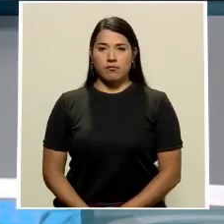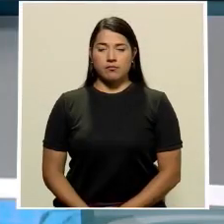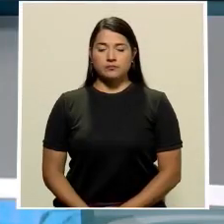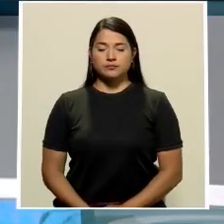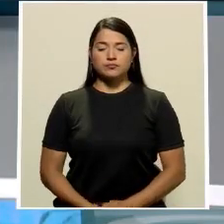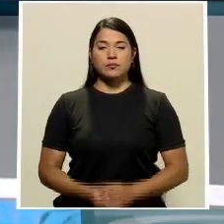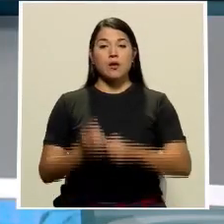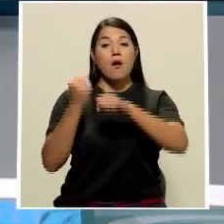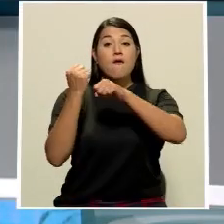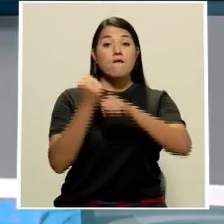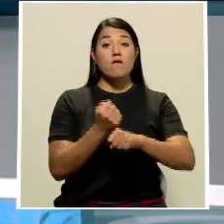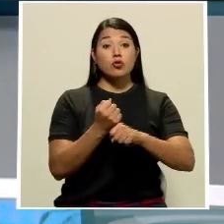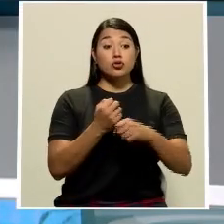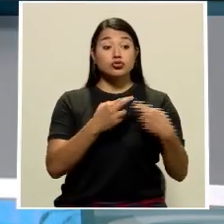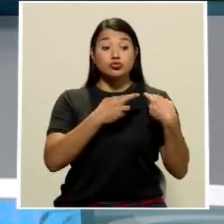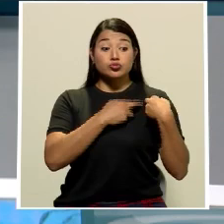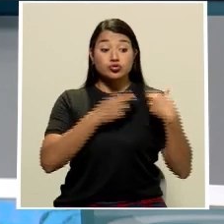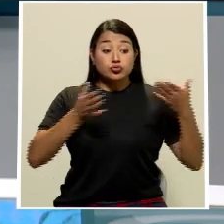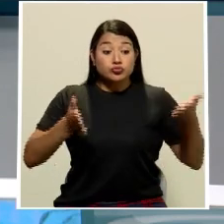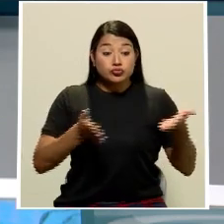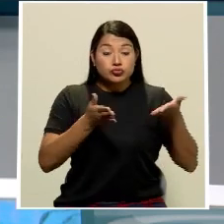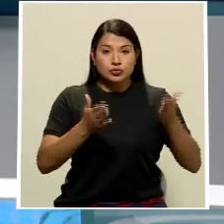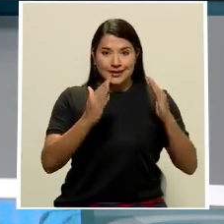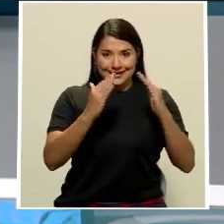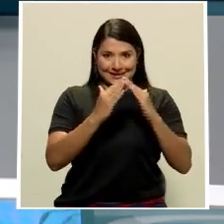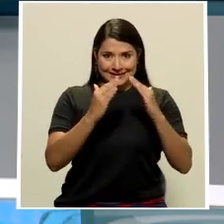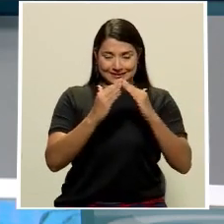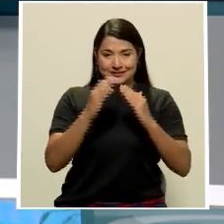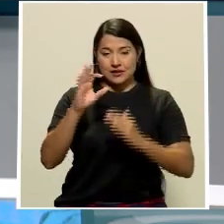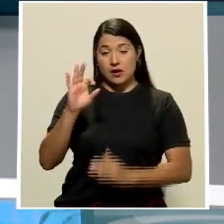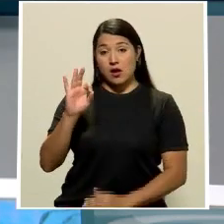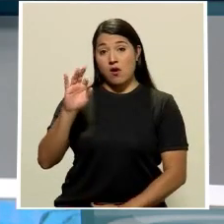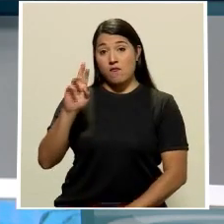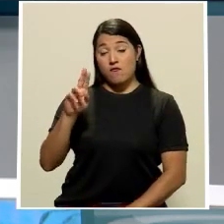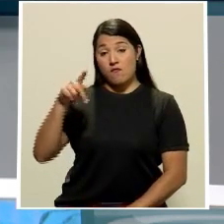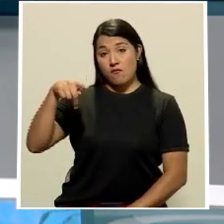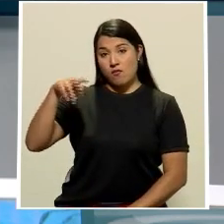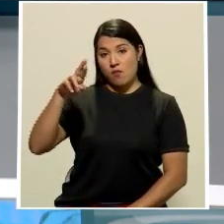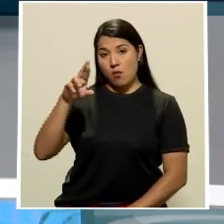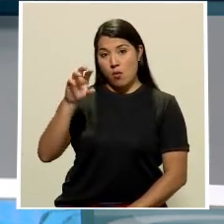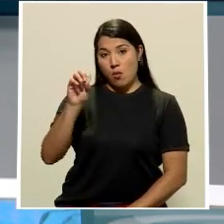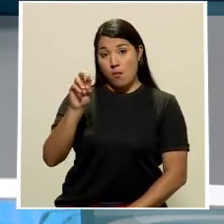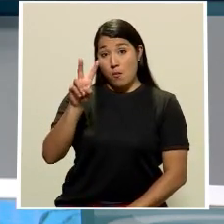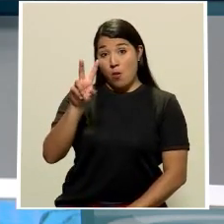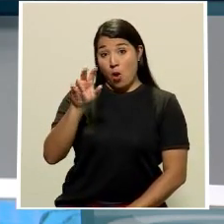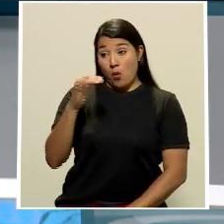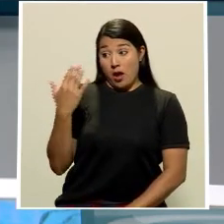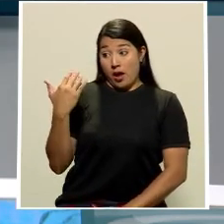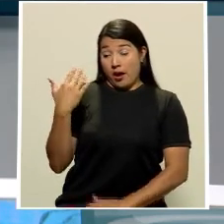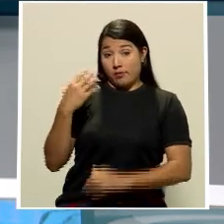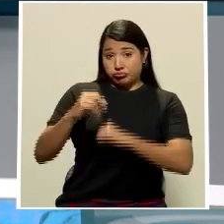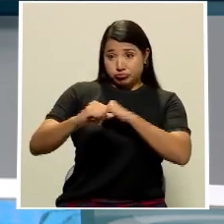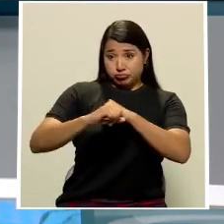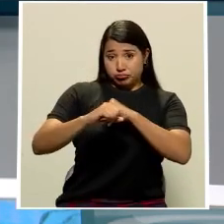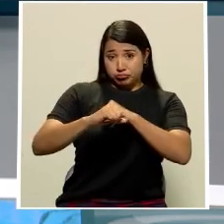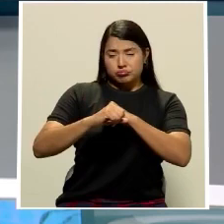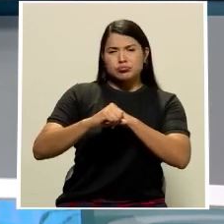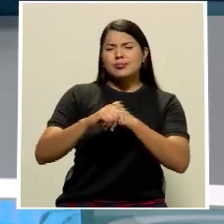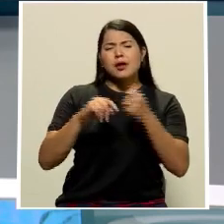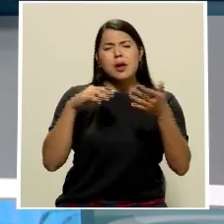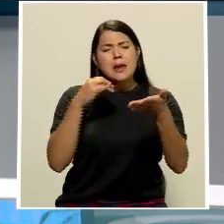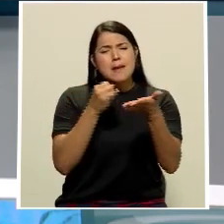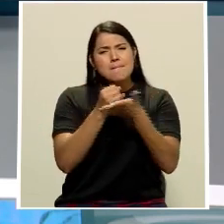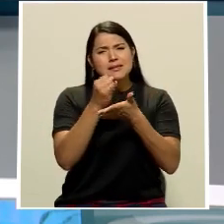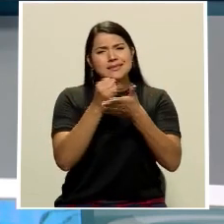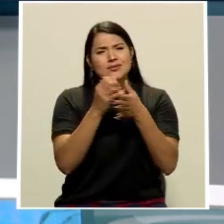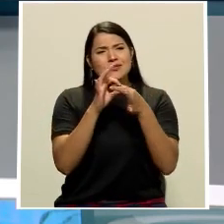La Fundación Promotora de la Vivienda, FUPROVI, acaba de publicar un extenso estudio sobre la situación de la